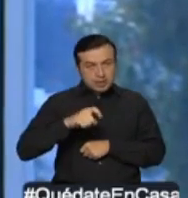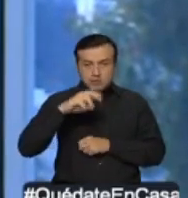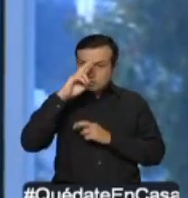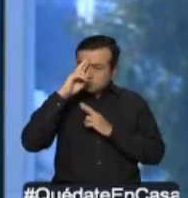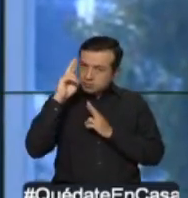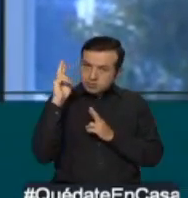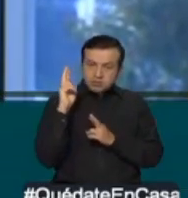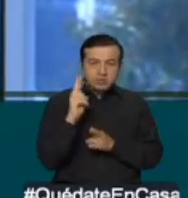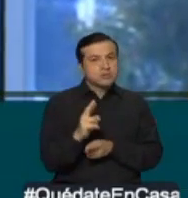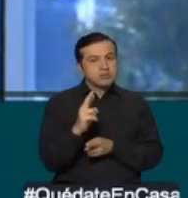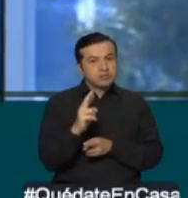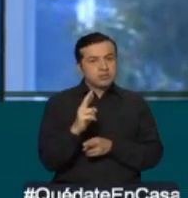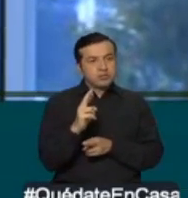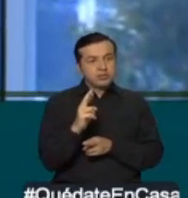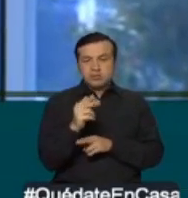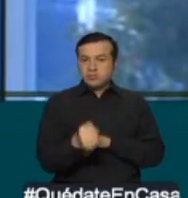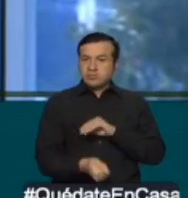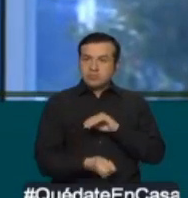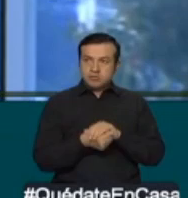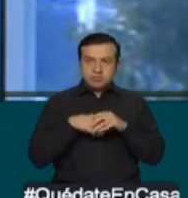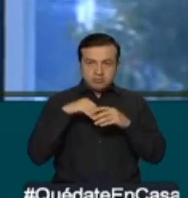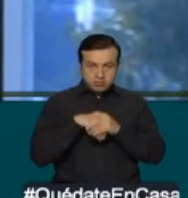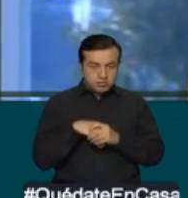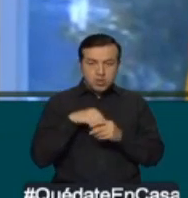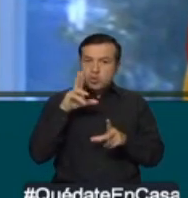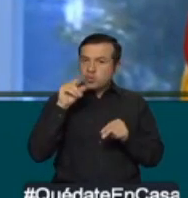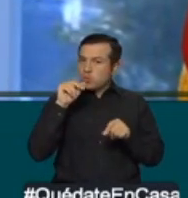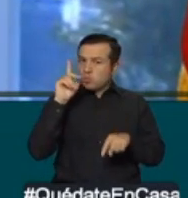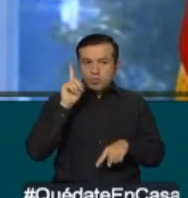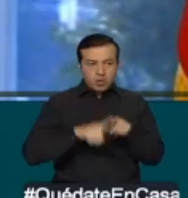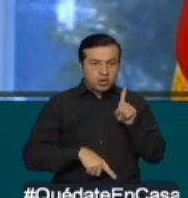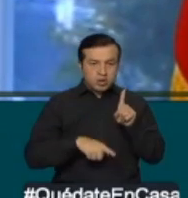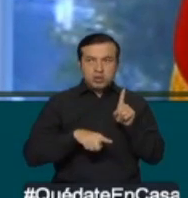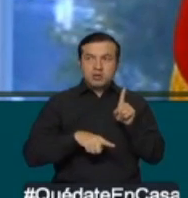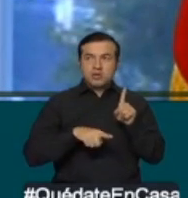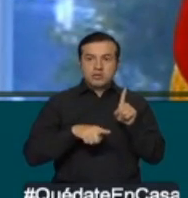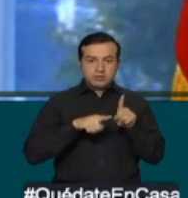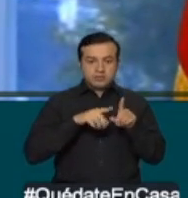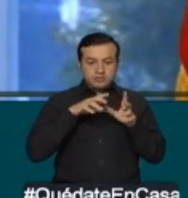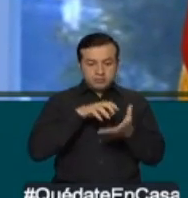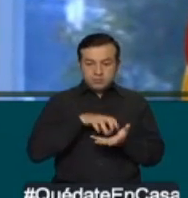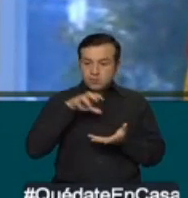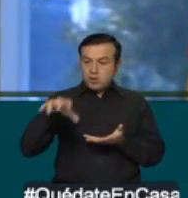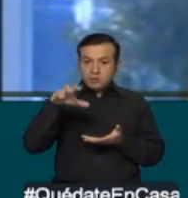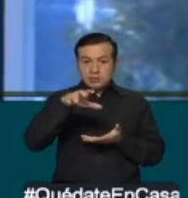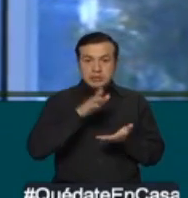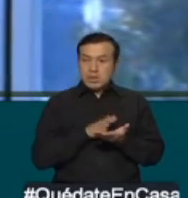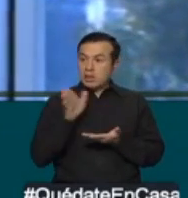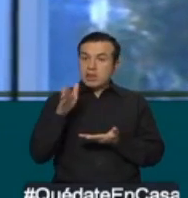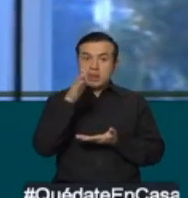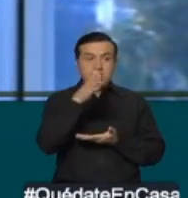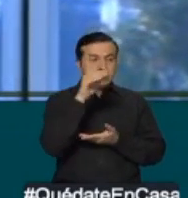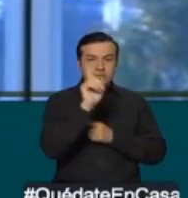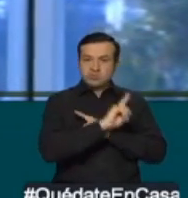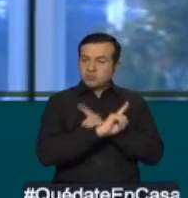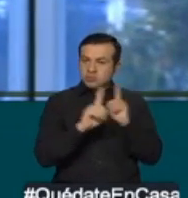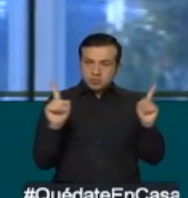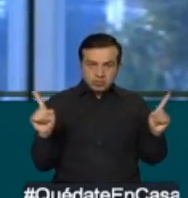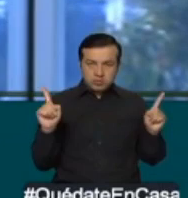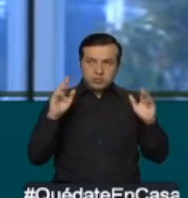cabalidad ese cerco es decir no está permitido circular entre una u otra provincia la atención